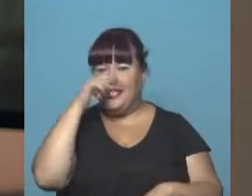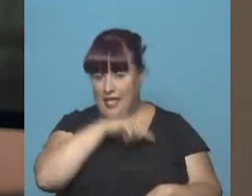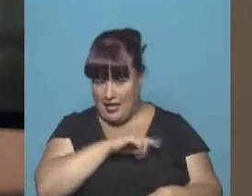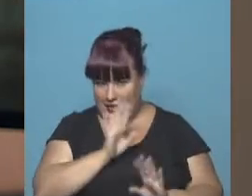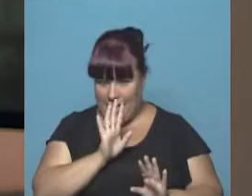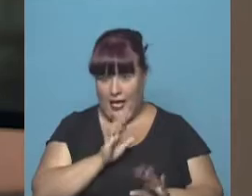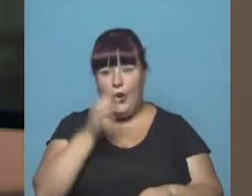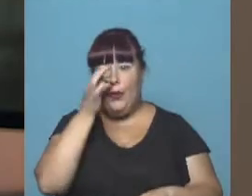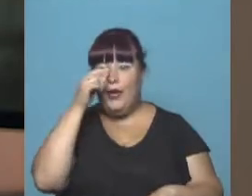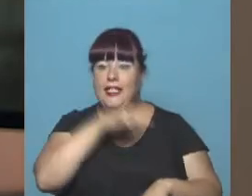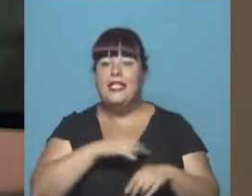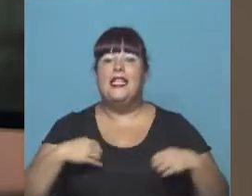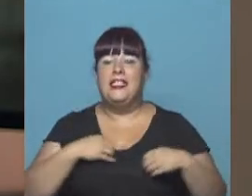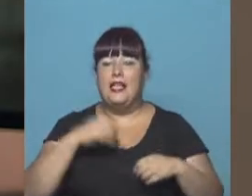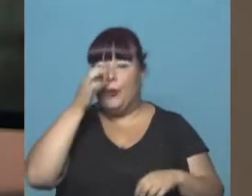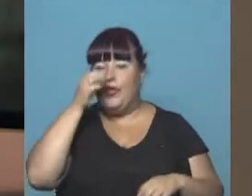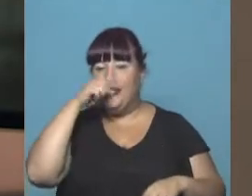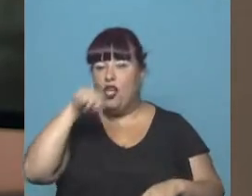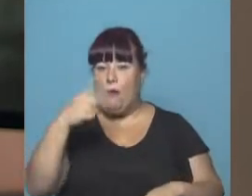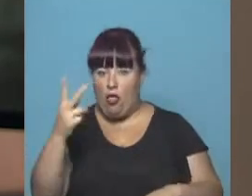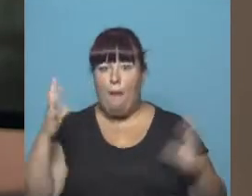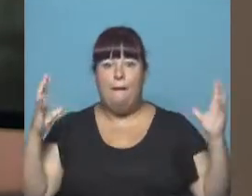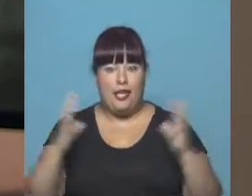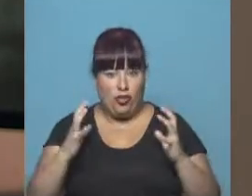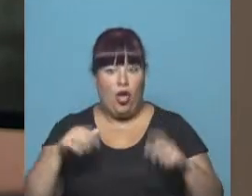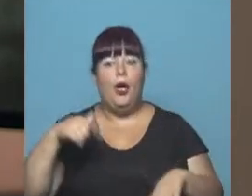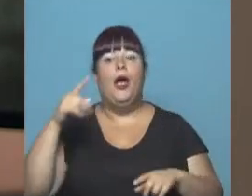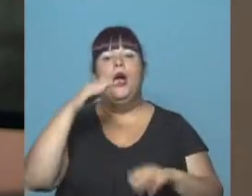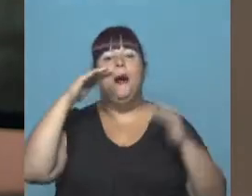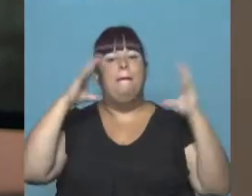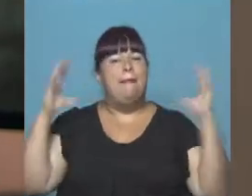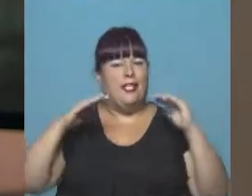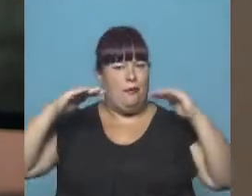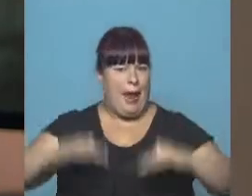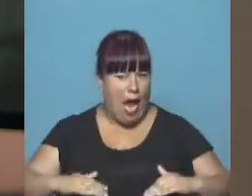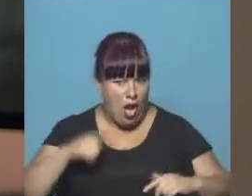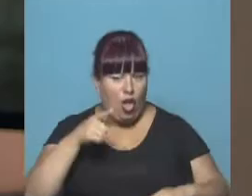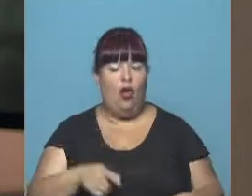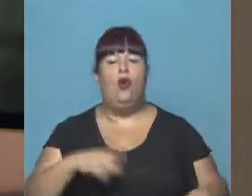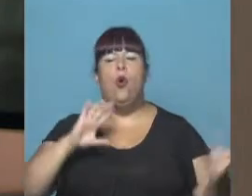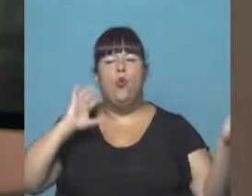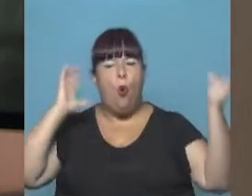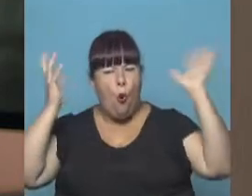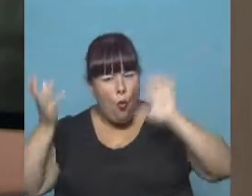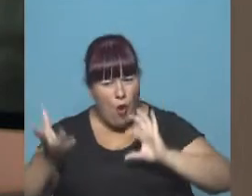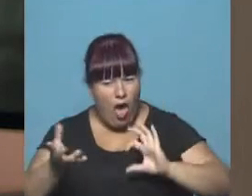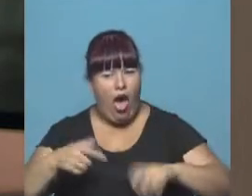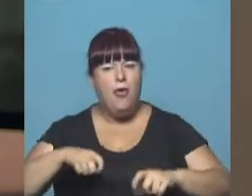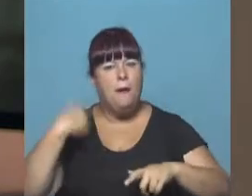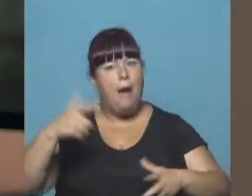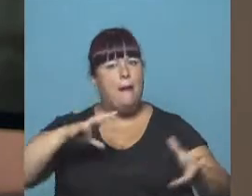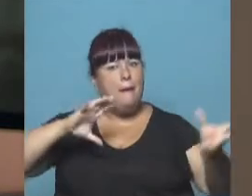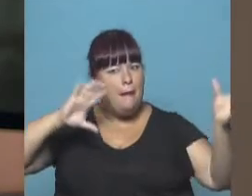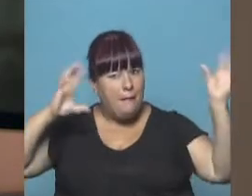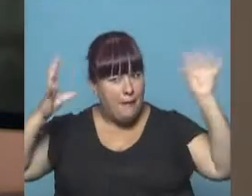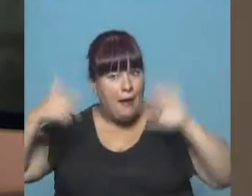27, 27.2 en este momento, la presión atmosférica bajo su valor medio normal, hay nubosidad que está en